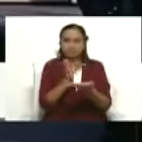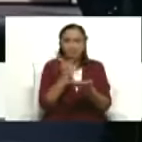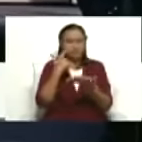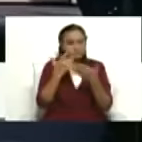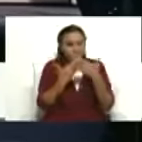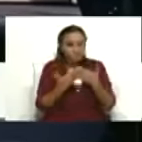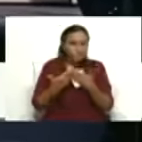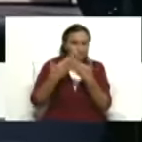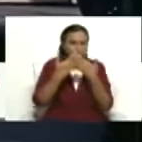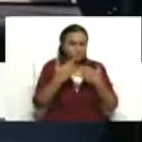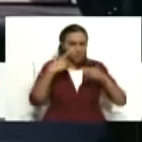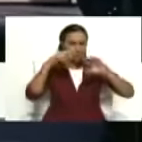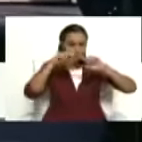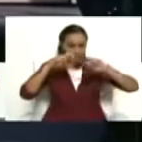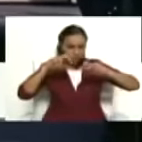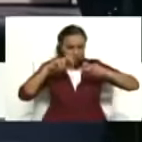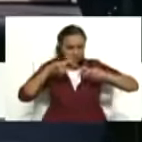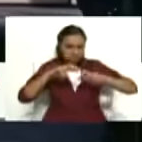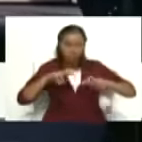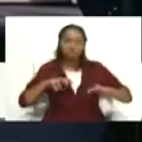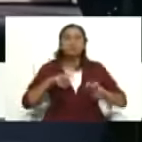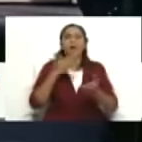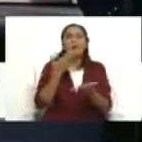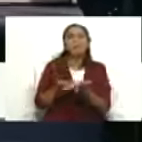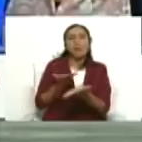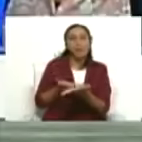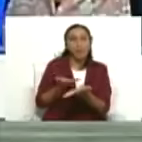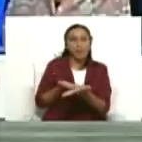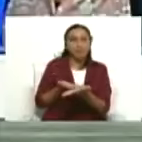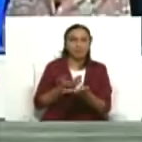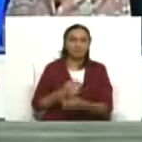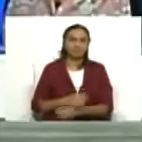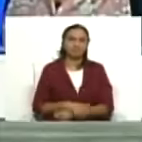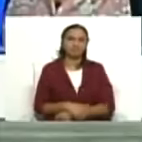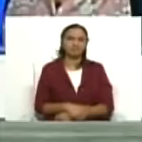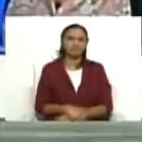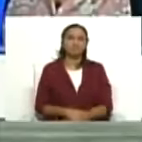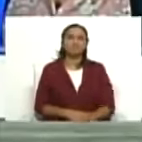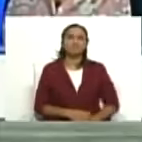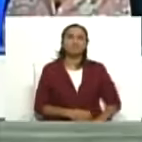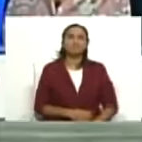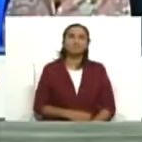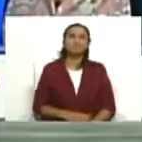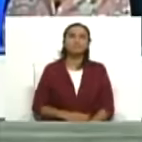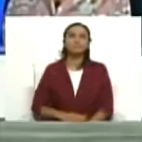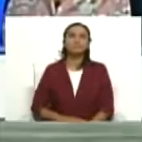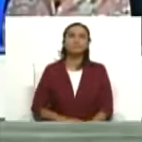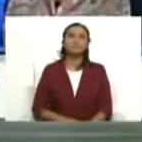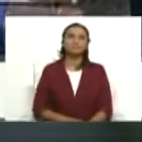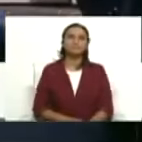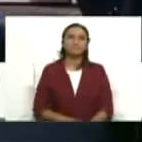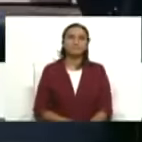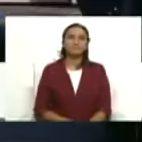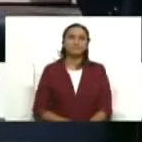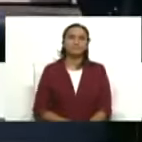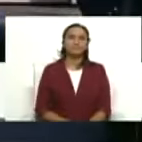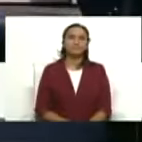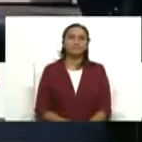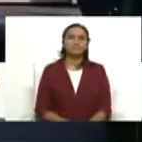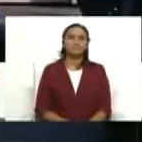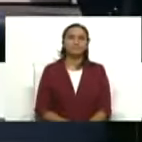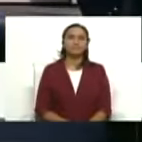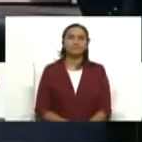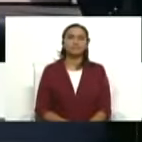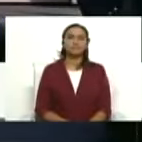de las propuestas que trajo usted para acá. Y bueno, aquí vemos nuevamente que